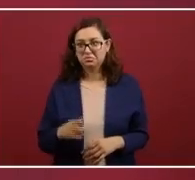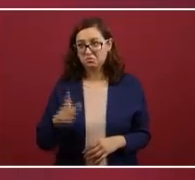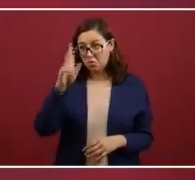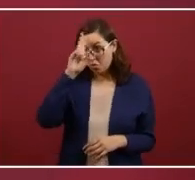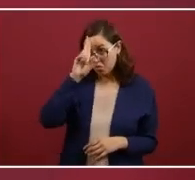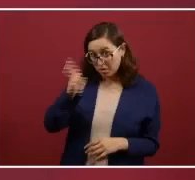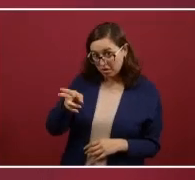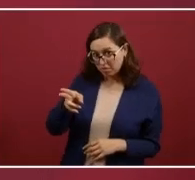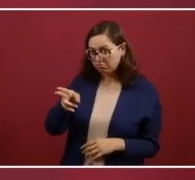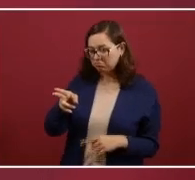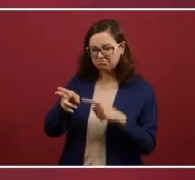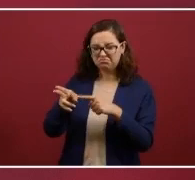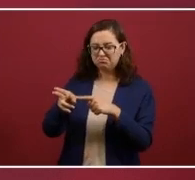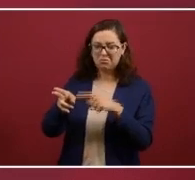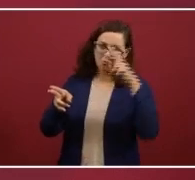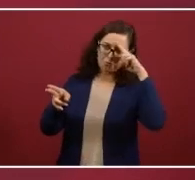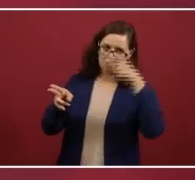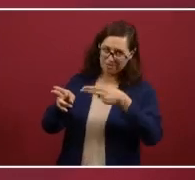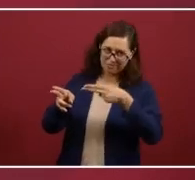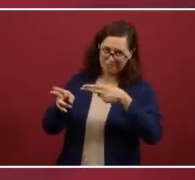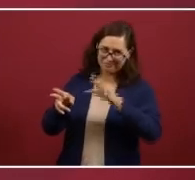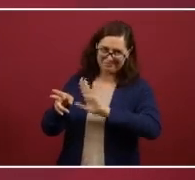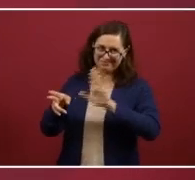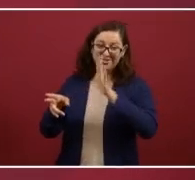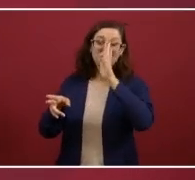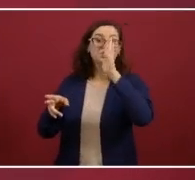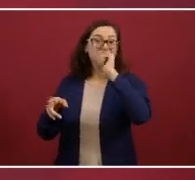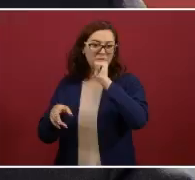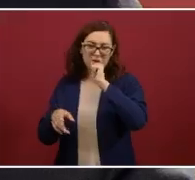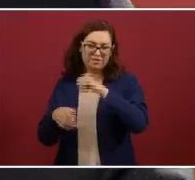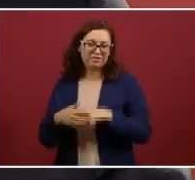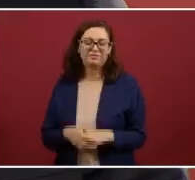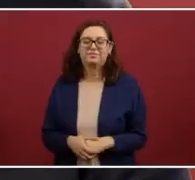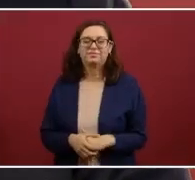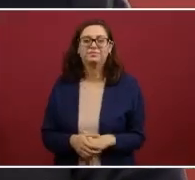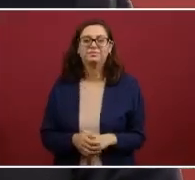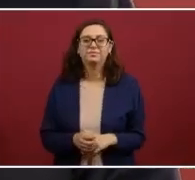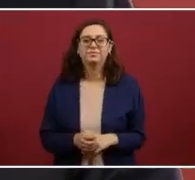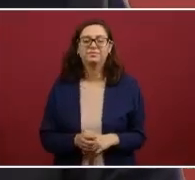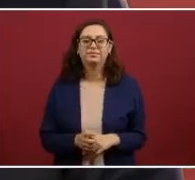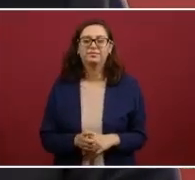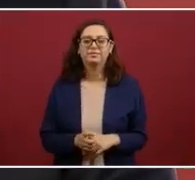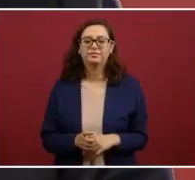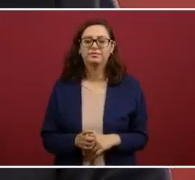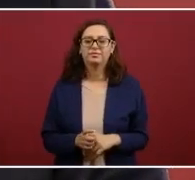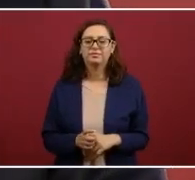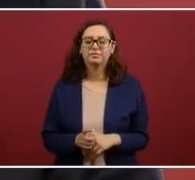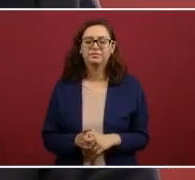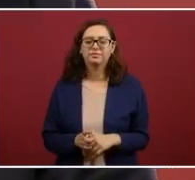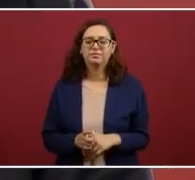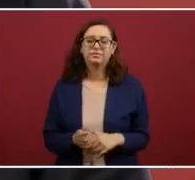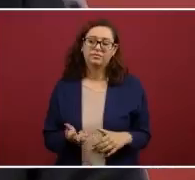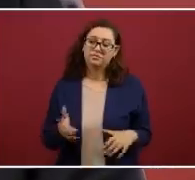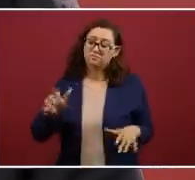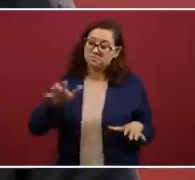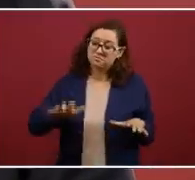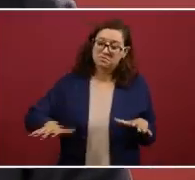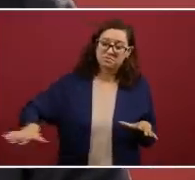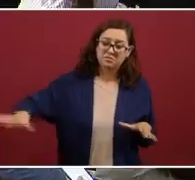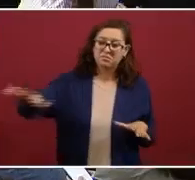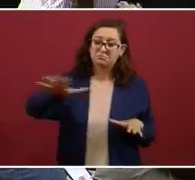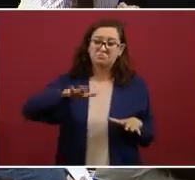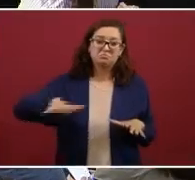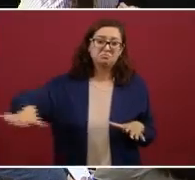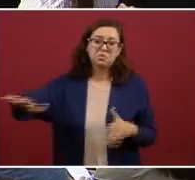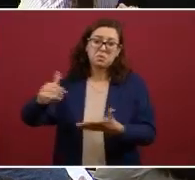Aquí es la misma sociedad la que